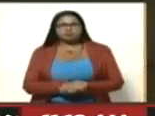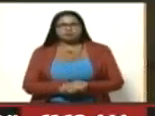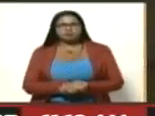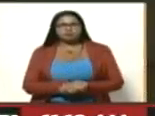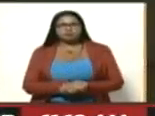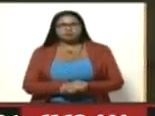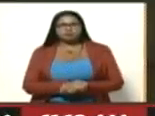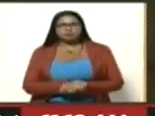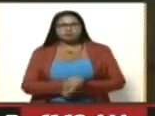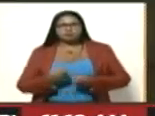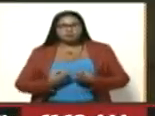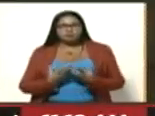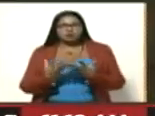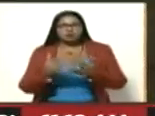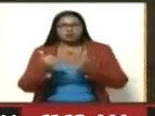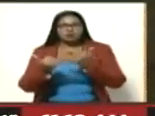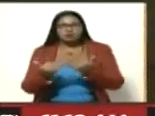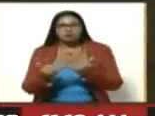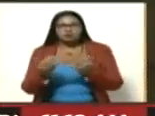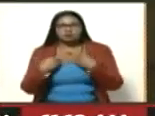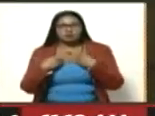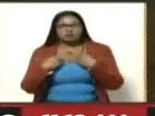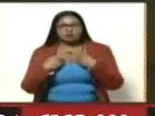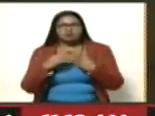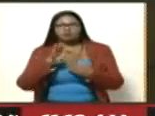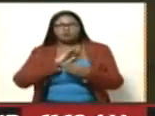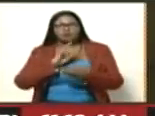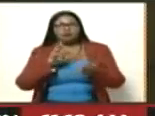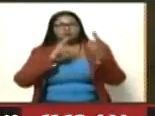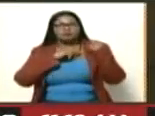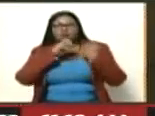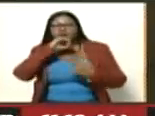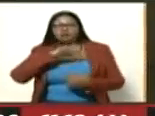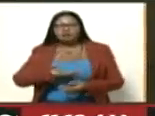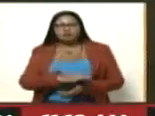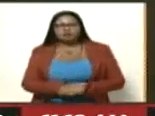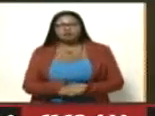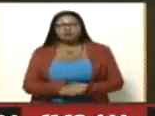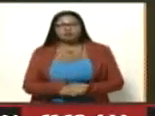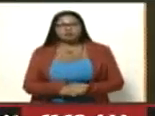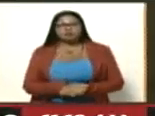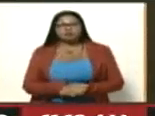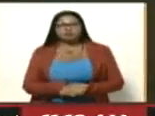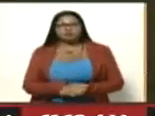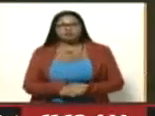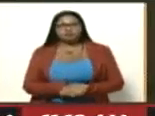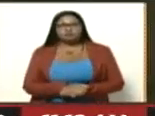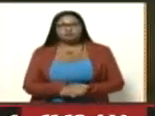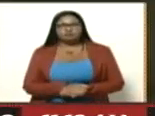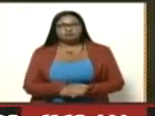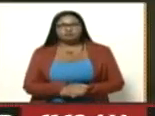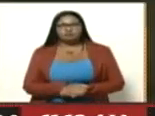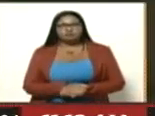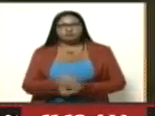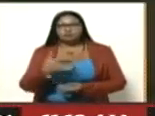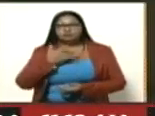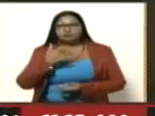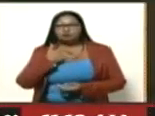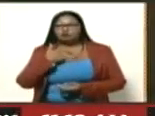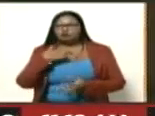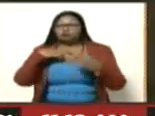estaba impregnada de una carga histórica, de un sentimiento, y yo quedaba